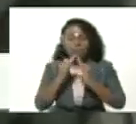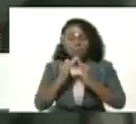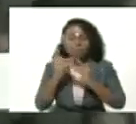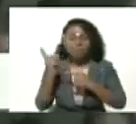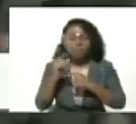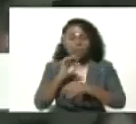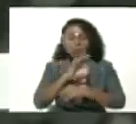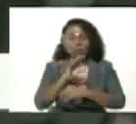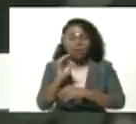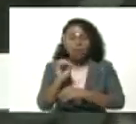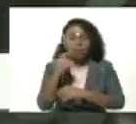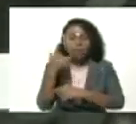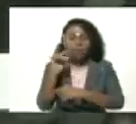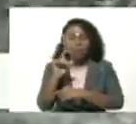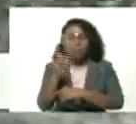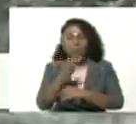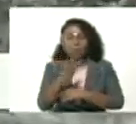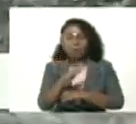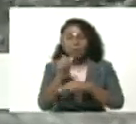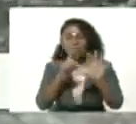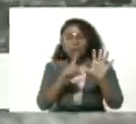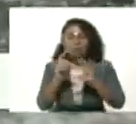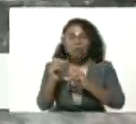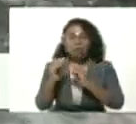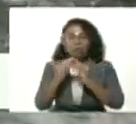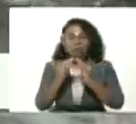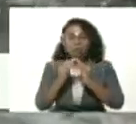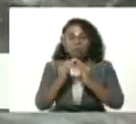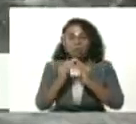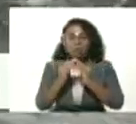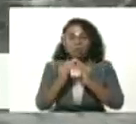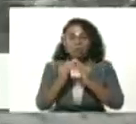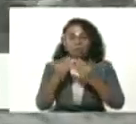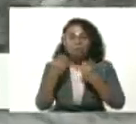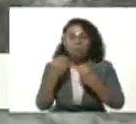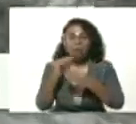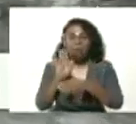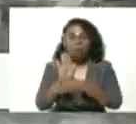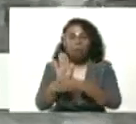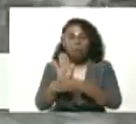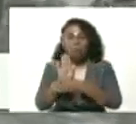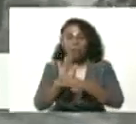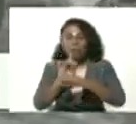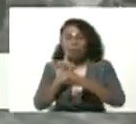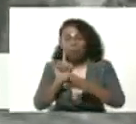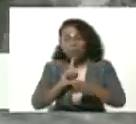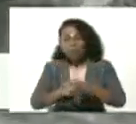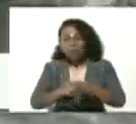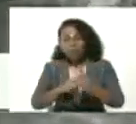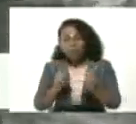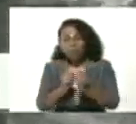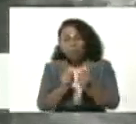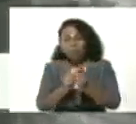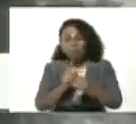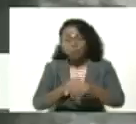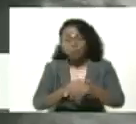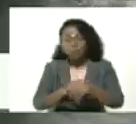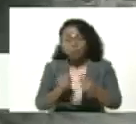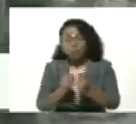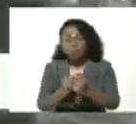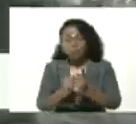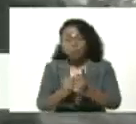las 30 tendríamos cerca de 60 viviendas para dar refugio temporal, solamente temporal a la